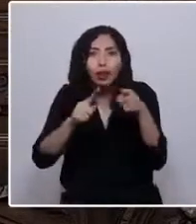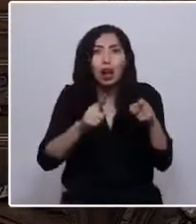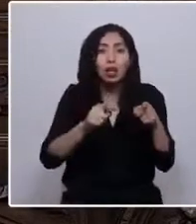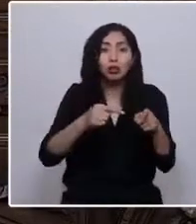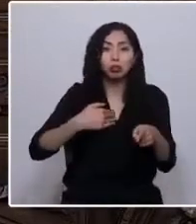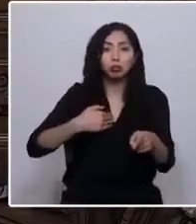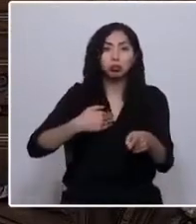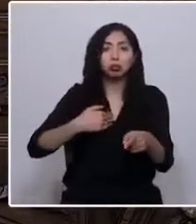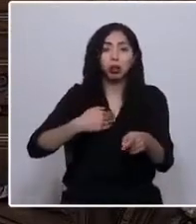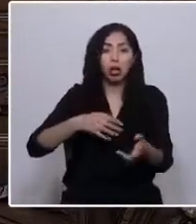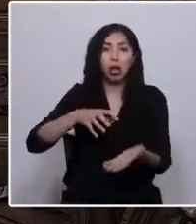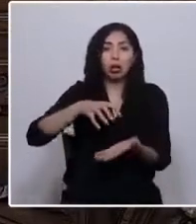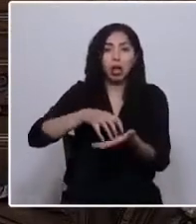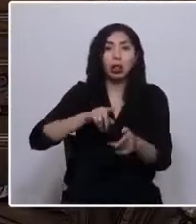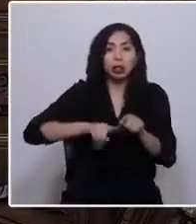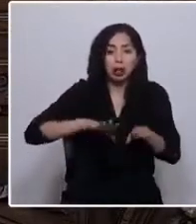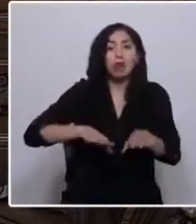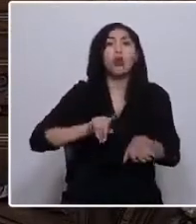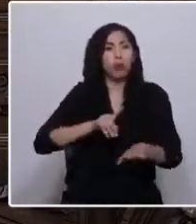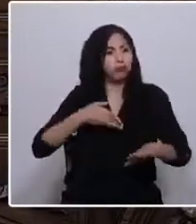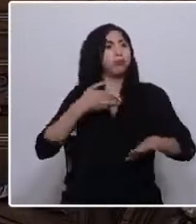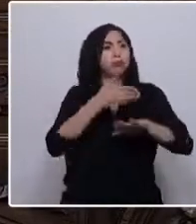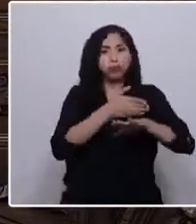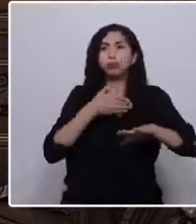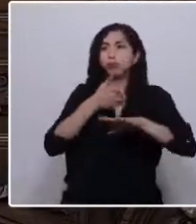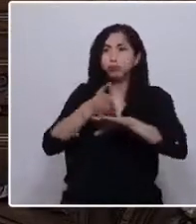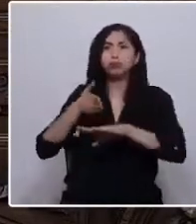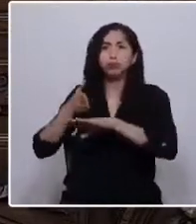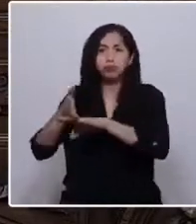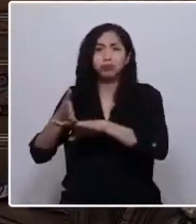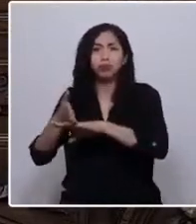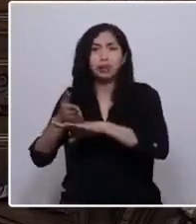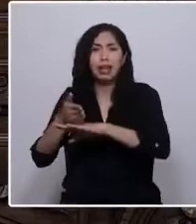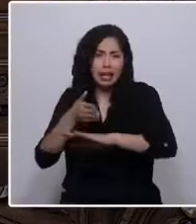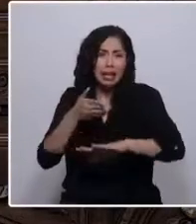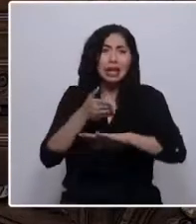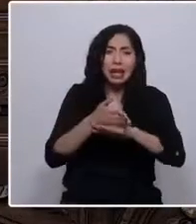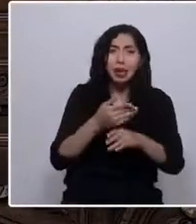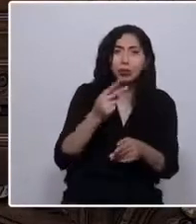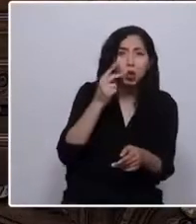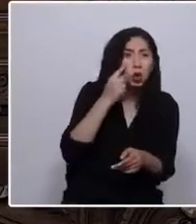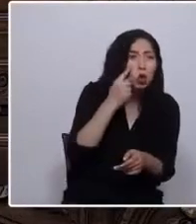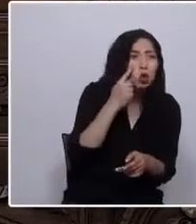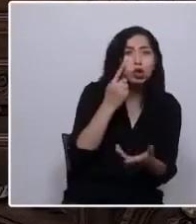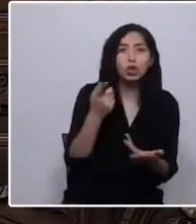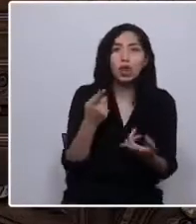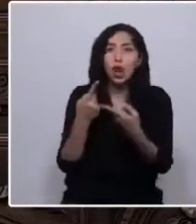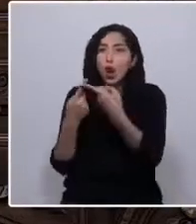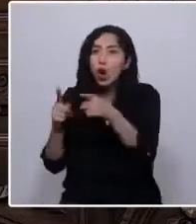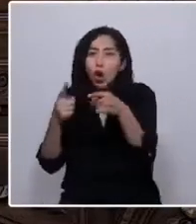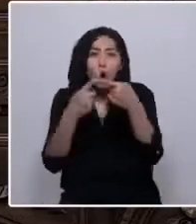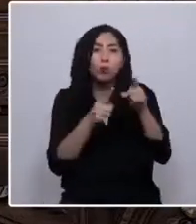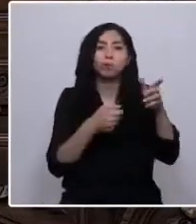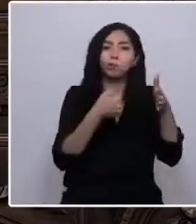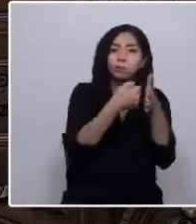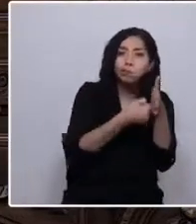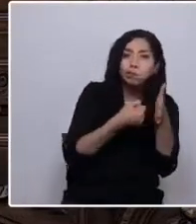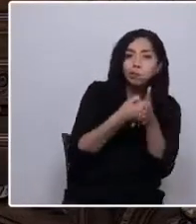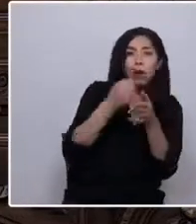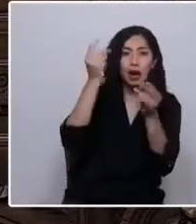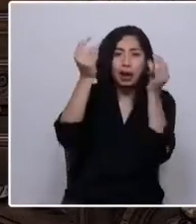Los territorios, por esencia, tienen límites. Traspasar esos límites, conocer otras luchas e ideas.